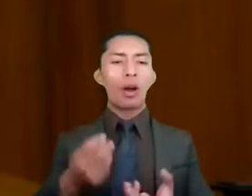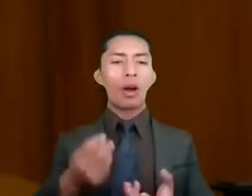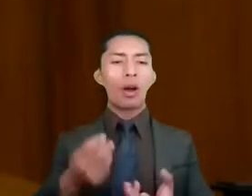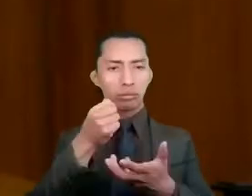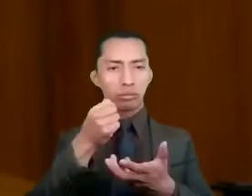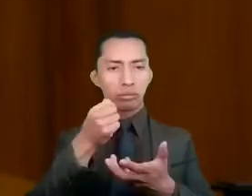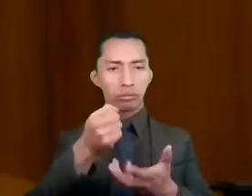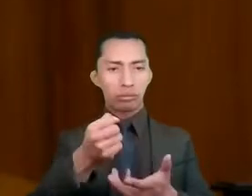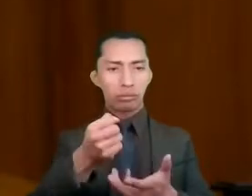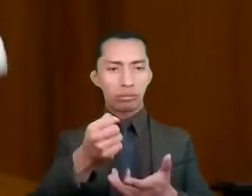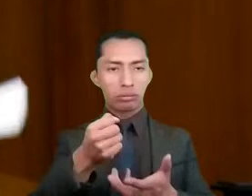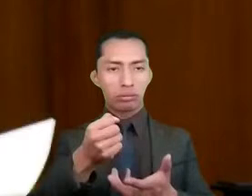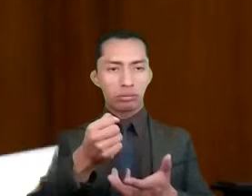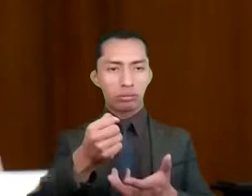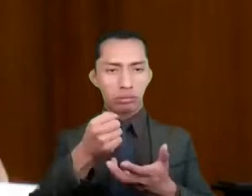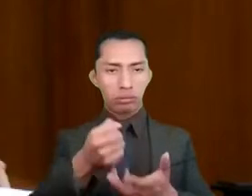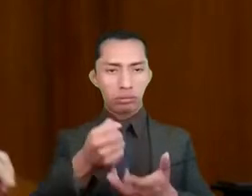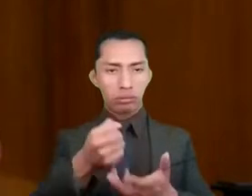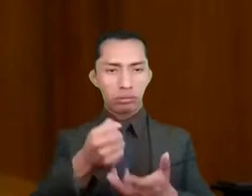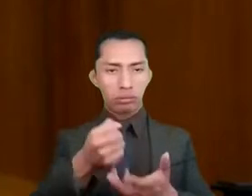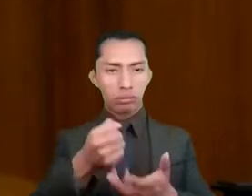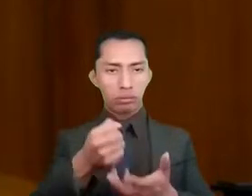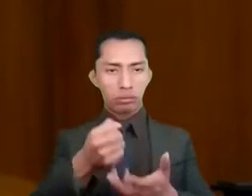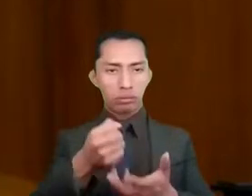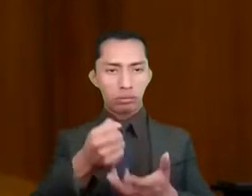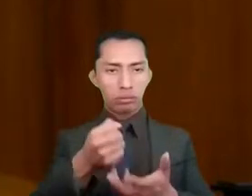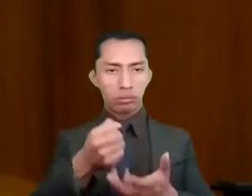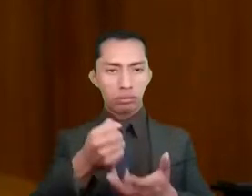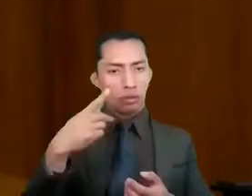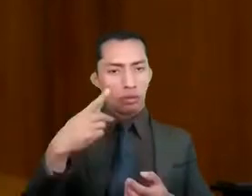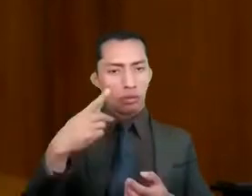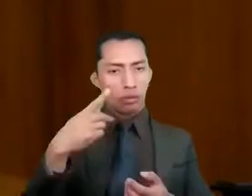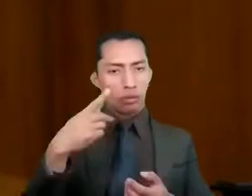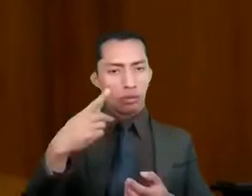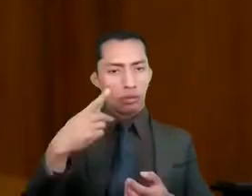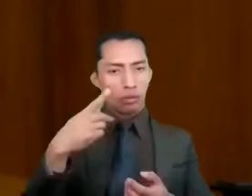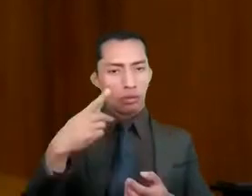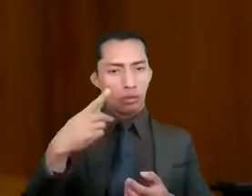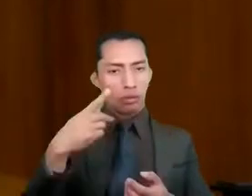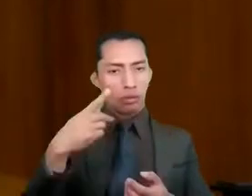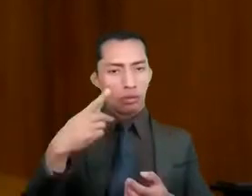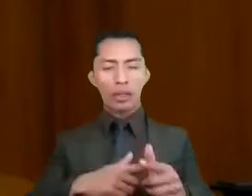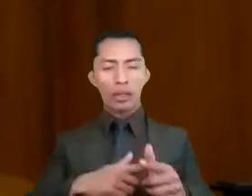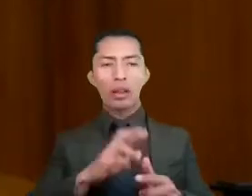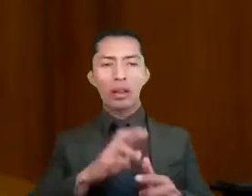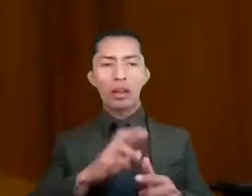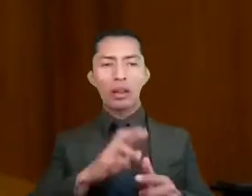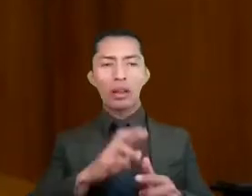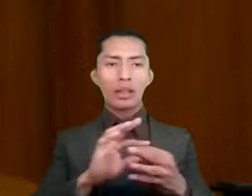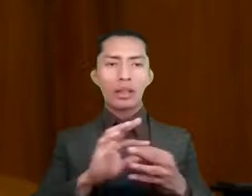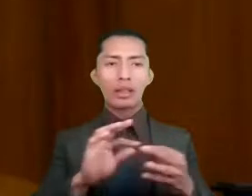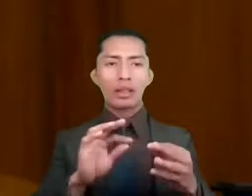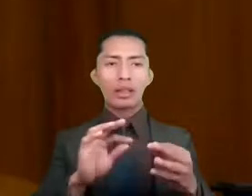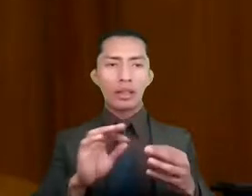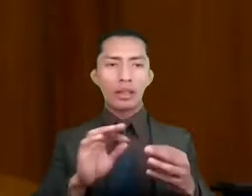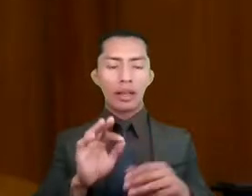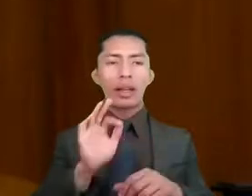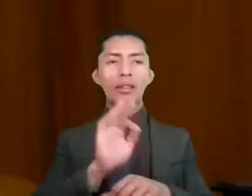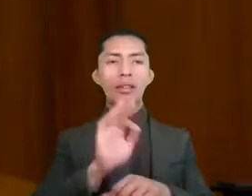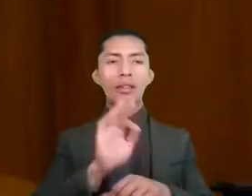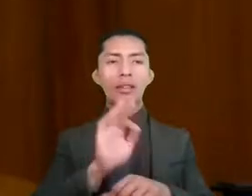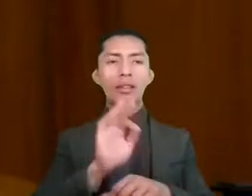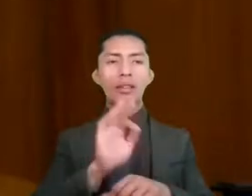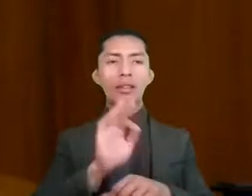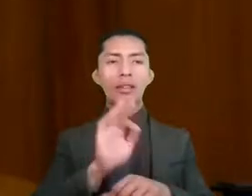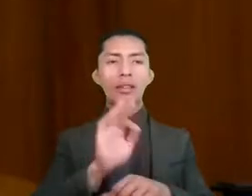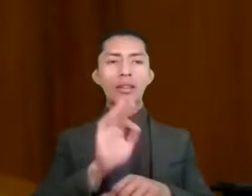son públicos y disponibles para su consulta. Le sigo contestando. Garantizar las condiciones de seguridad durante todo